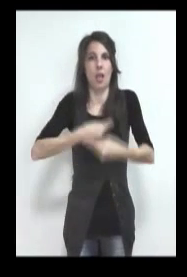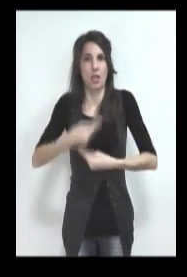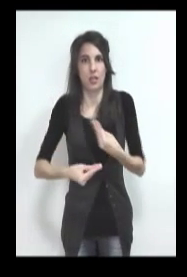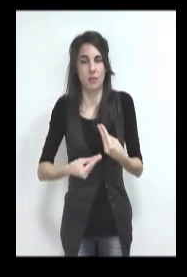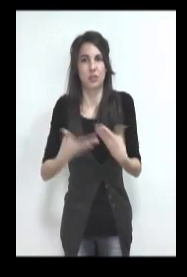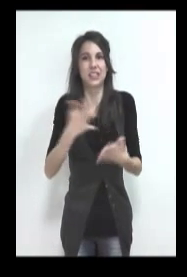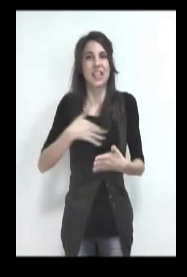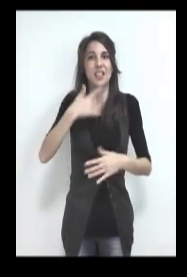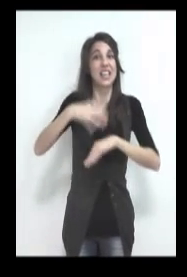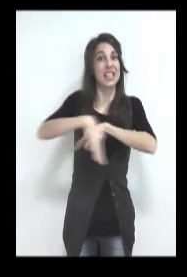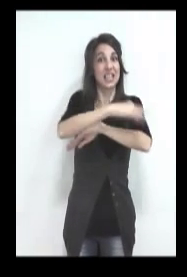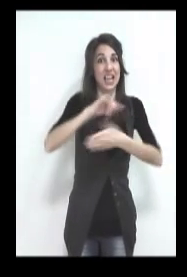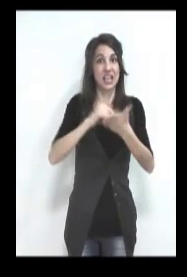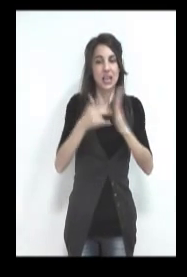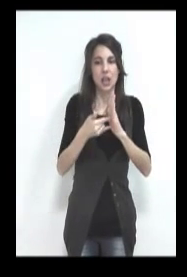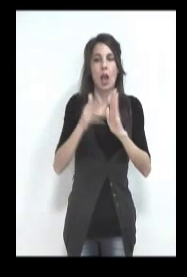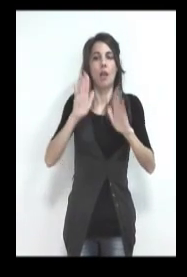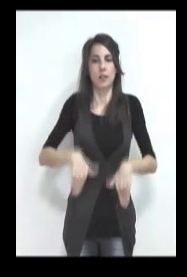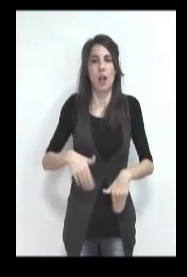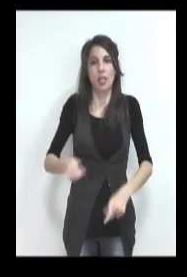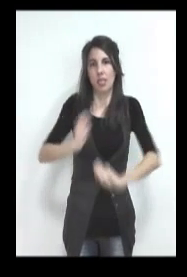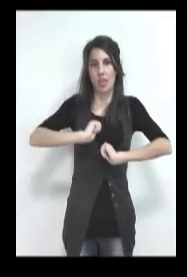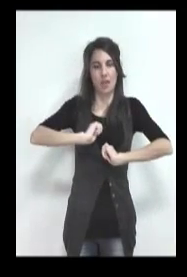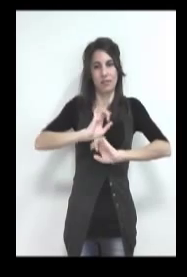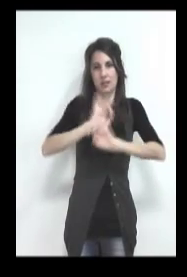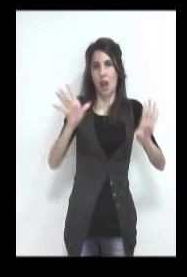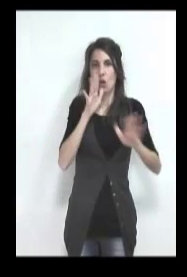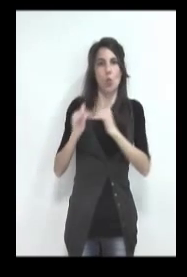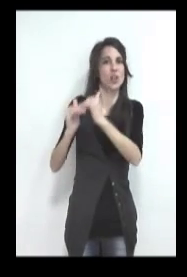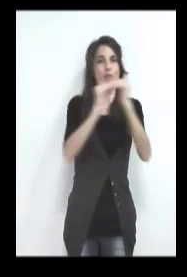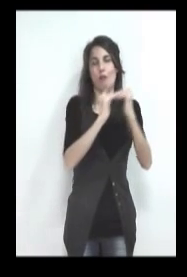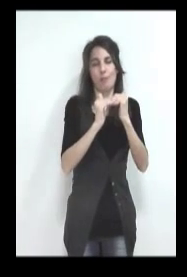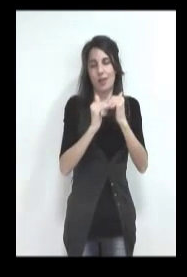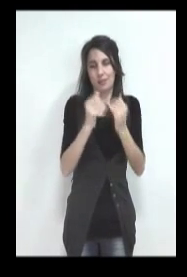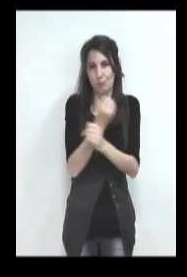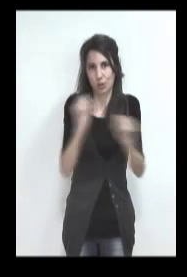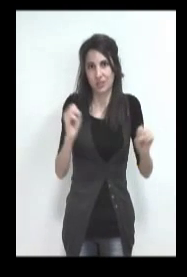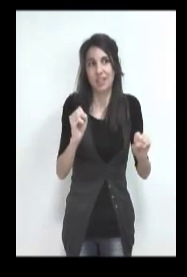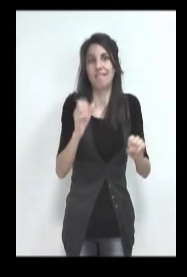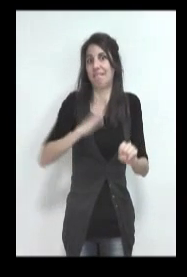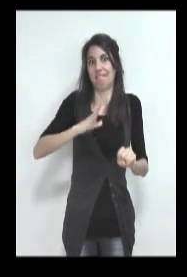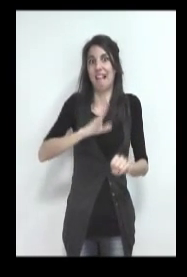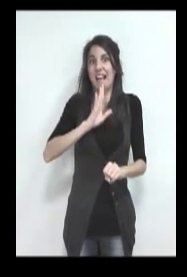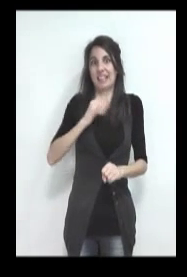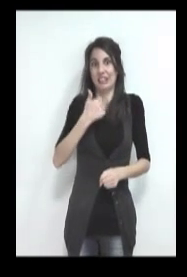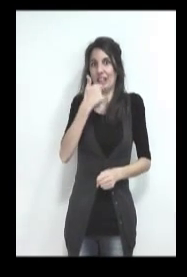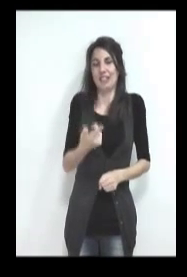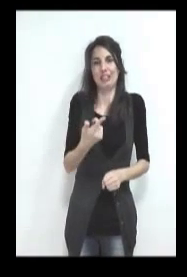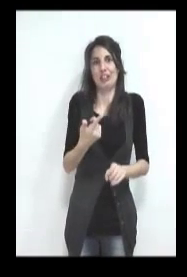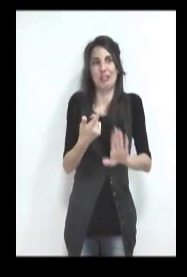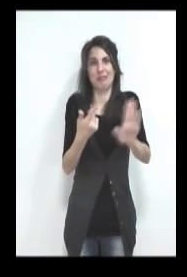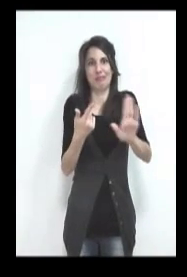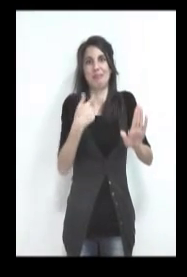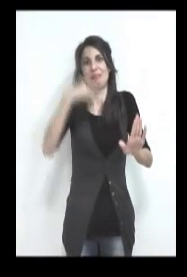ingeniería marca que no sea uniforme. Entonces ese comentario que he hecho, que no sirva para decir que ya vamos